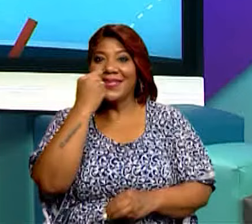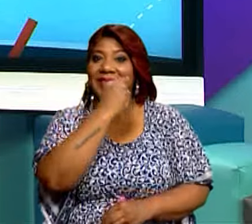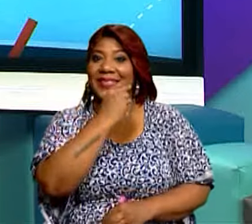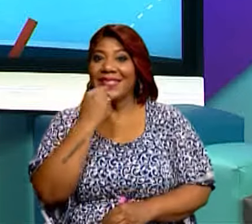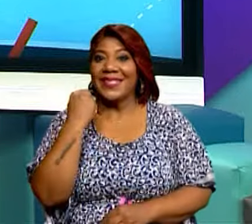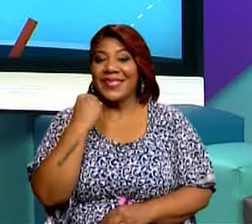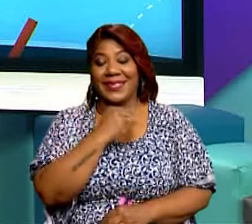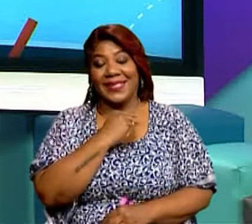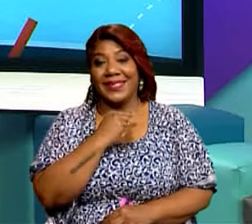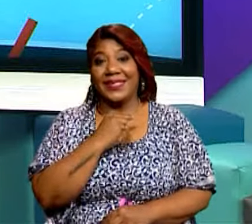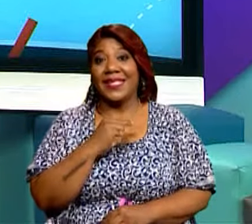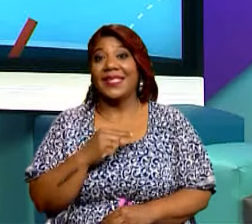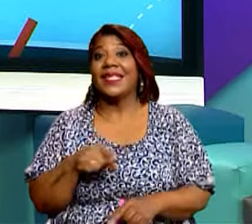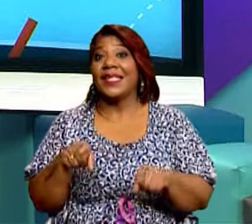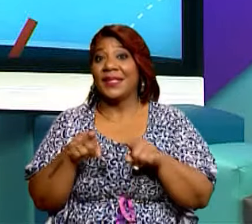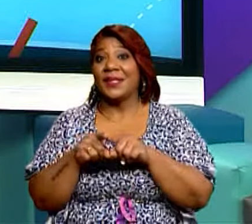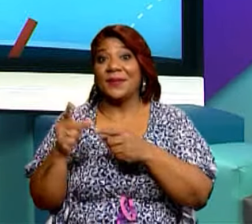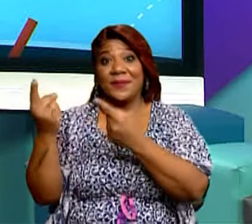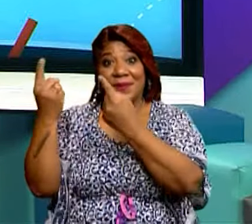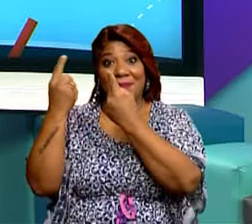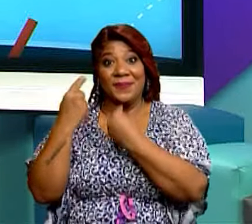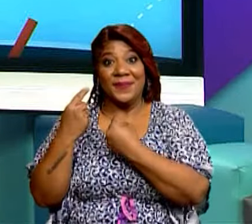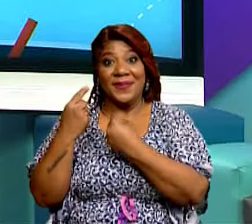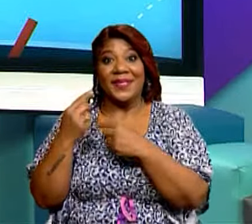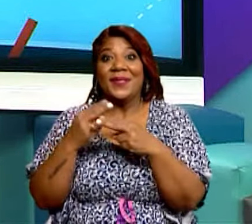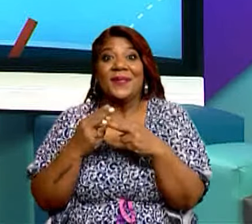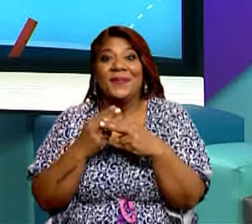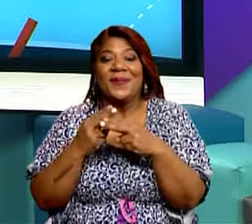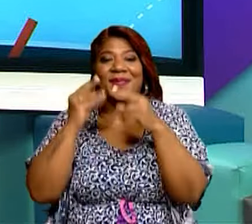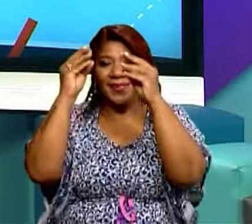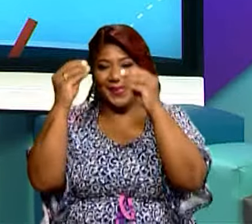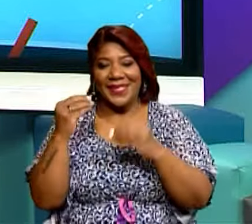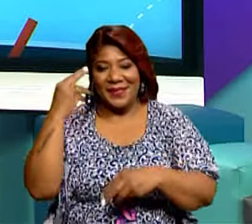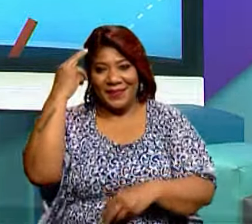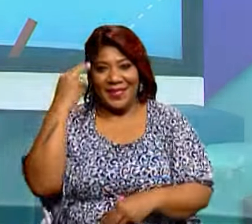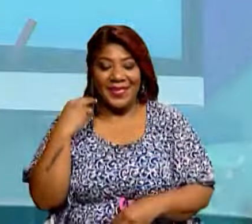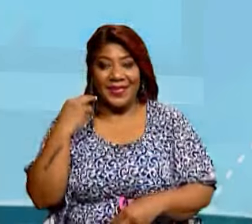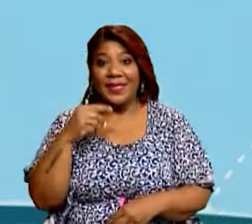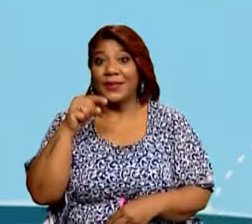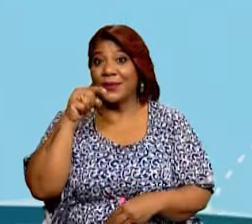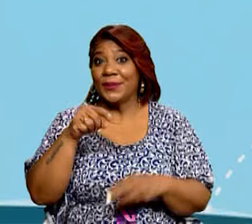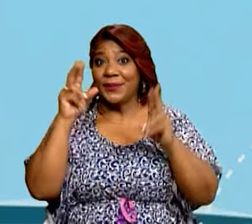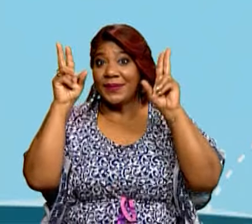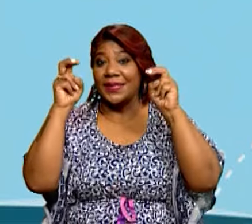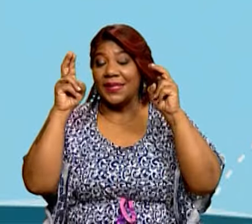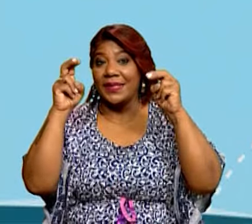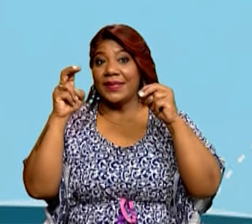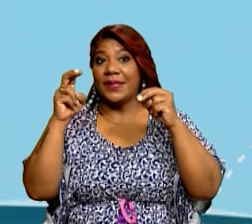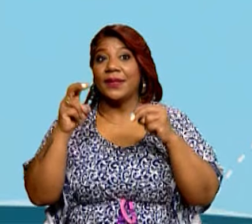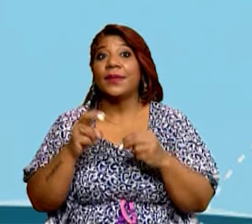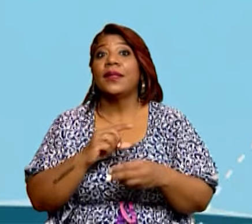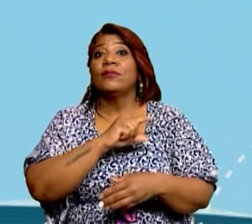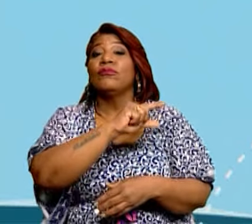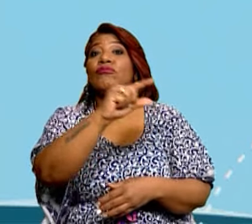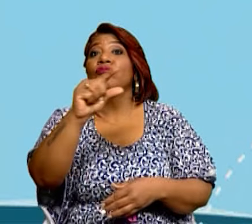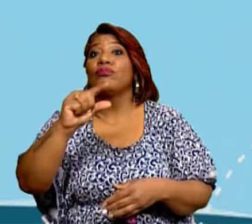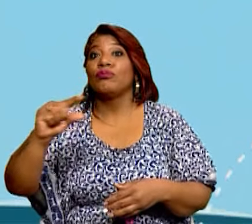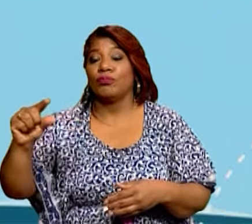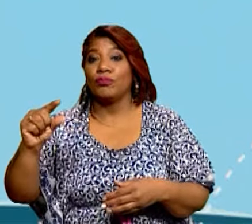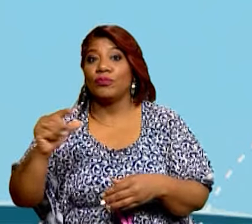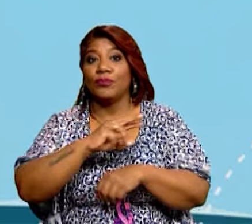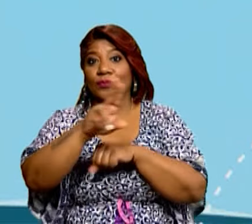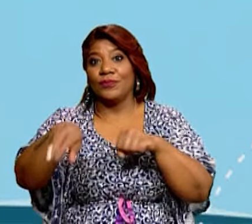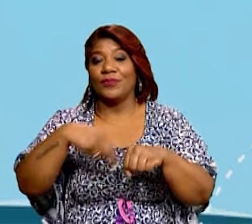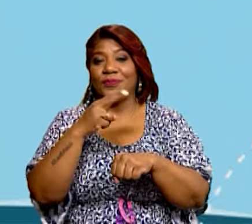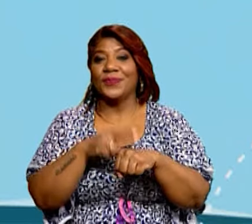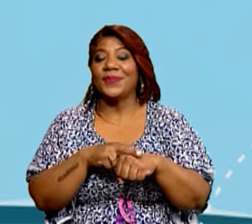González y posteriormente estará la maestra Nati Campo. Hoy como tema tenemos ubicación geográfica